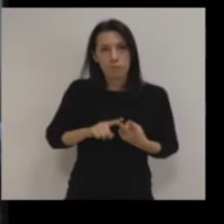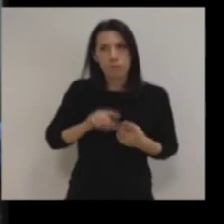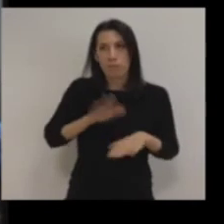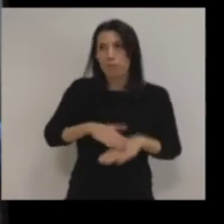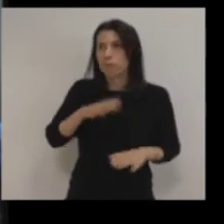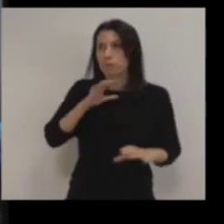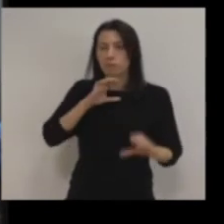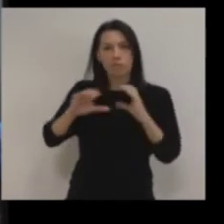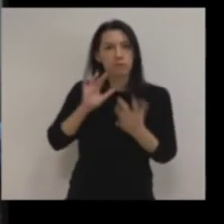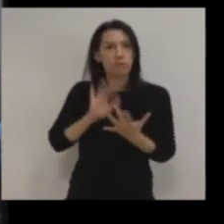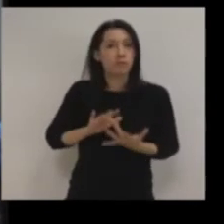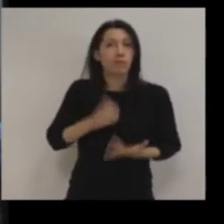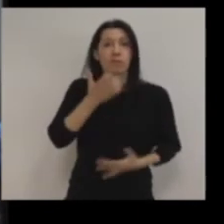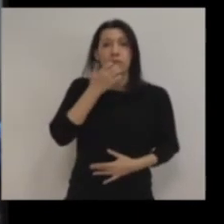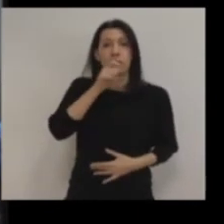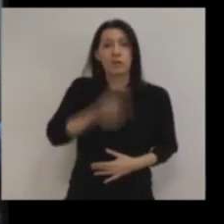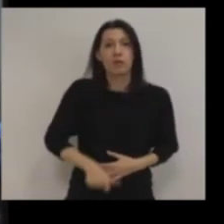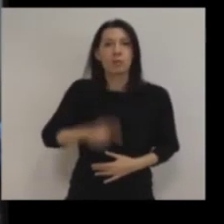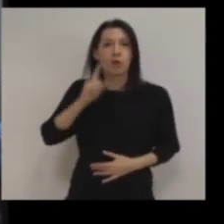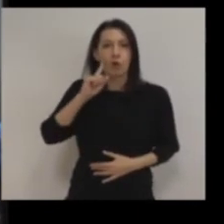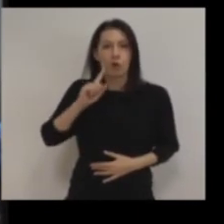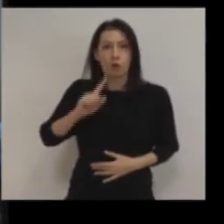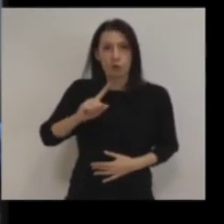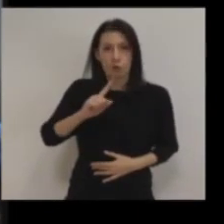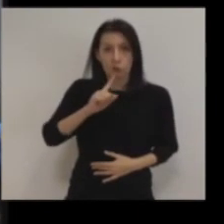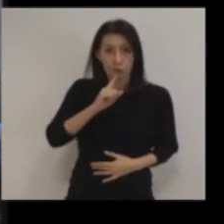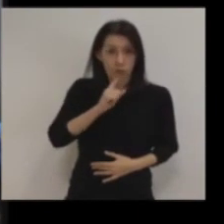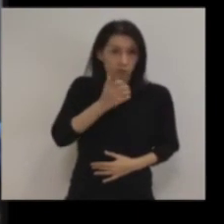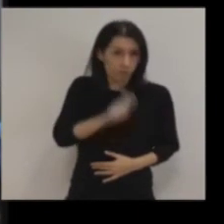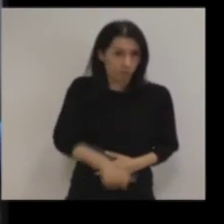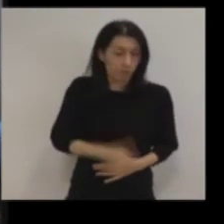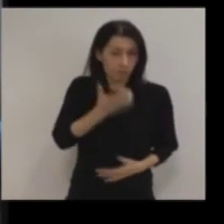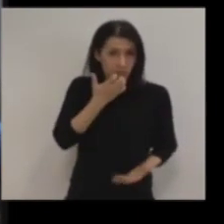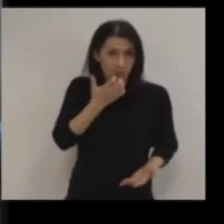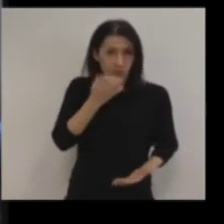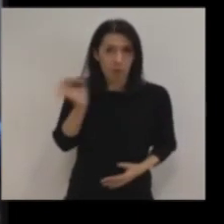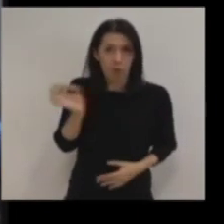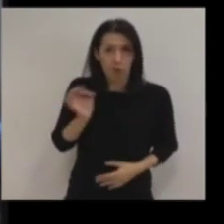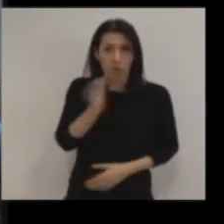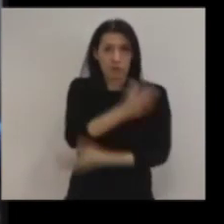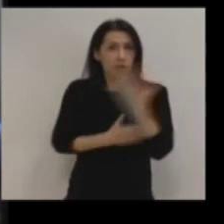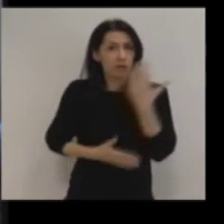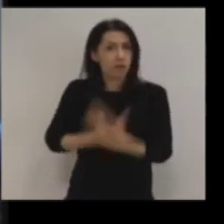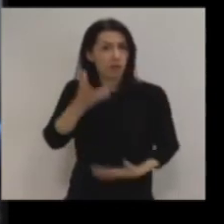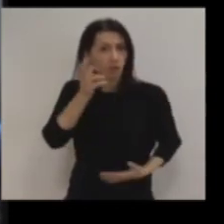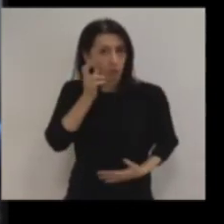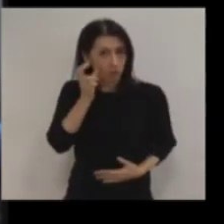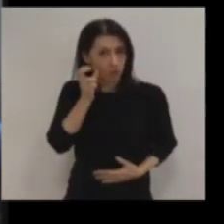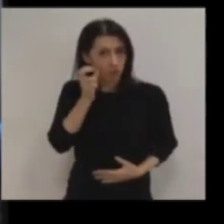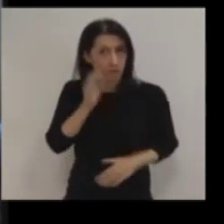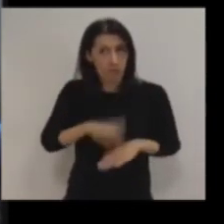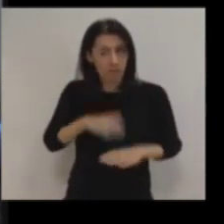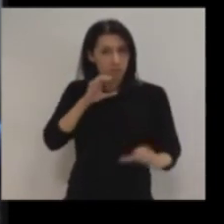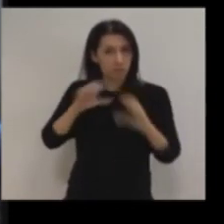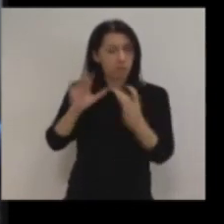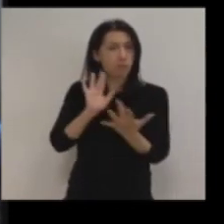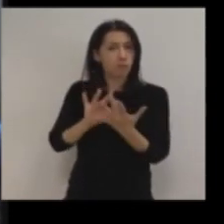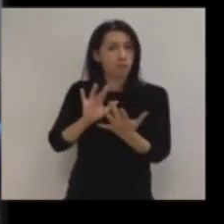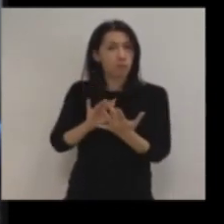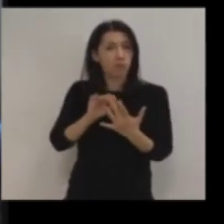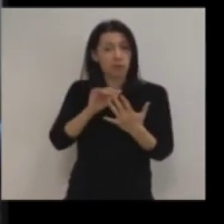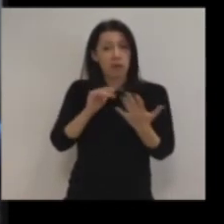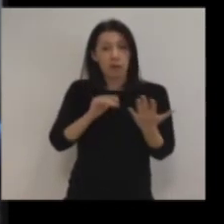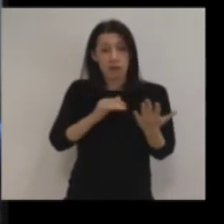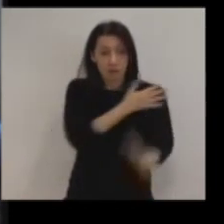en el caso de podría ser una persona sordomuda, por ejemplo, o una persona con discapacidad auditiva, puesto que las